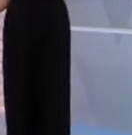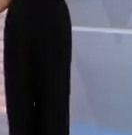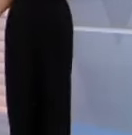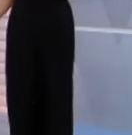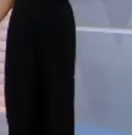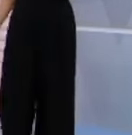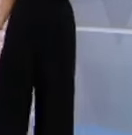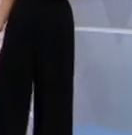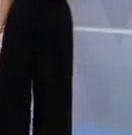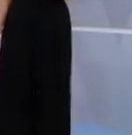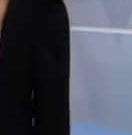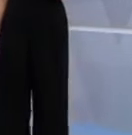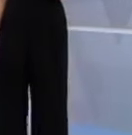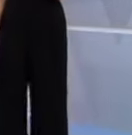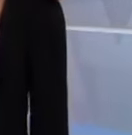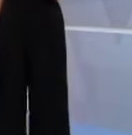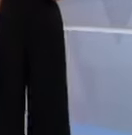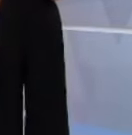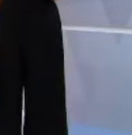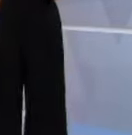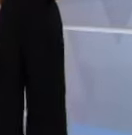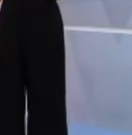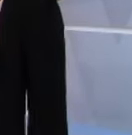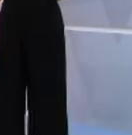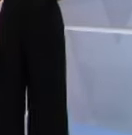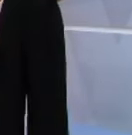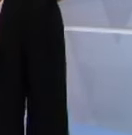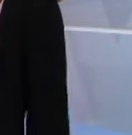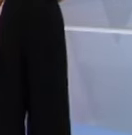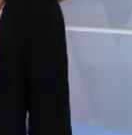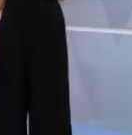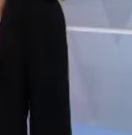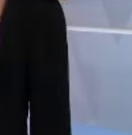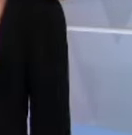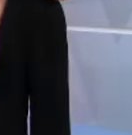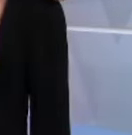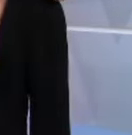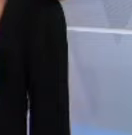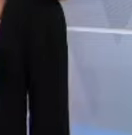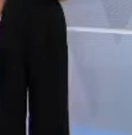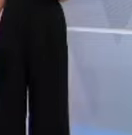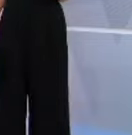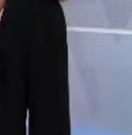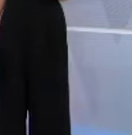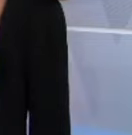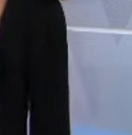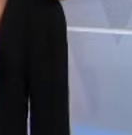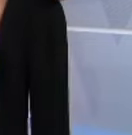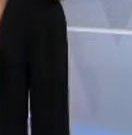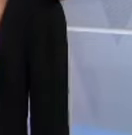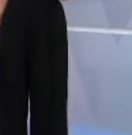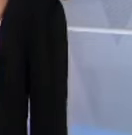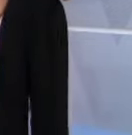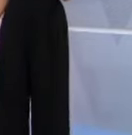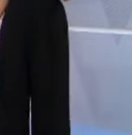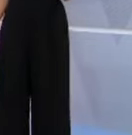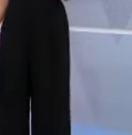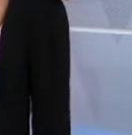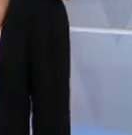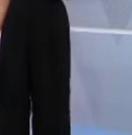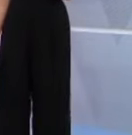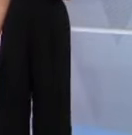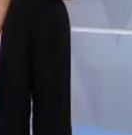chicas, que viva. Naya Turi, Kuna, Rimaika, Muleiki, Chikkaimi, Yakta, Simipi, Huilla, Kuyikuna, Utjayaman, Jayarir, Husum. Adelante